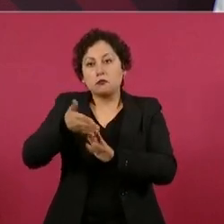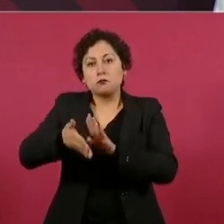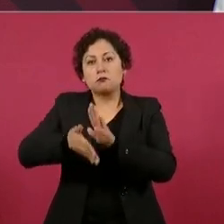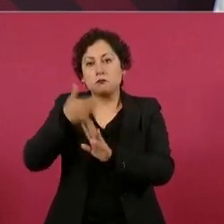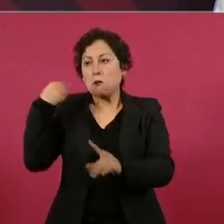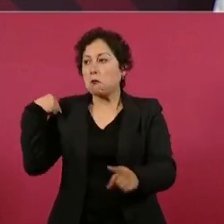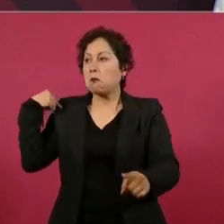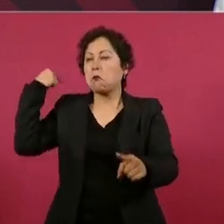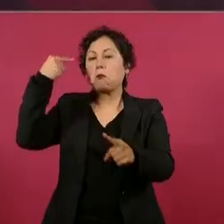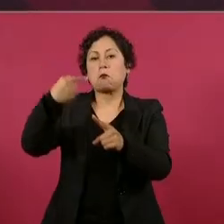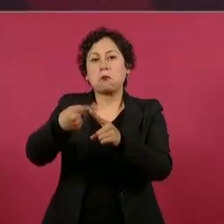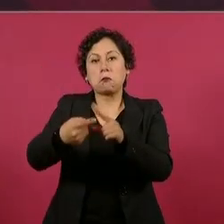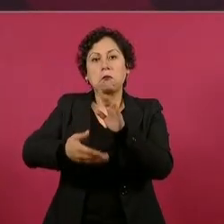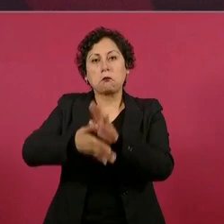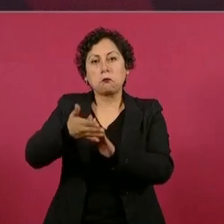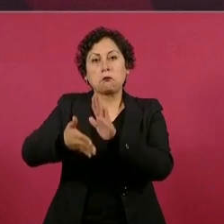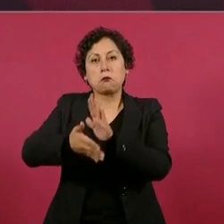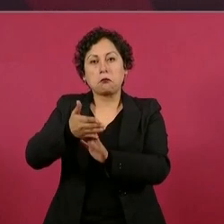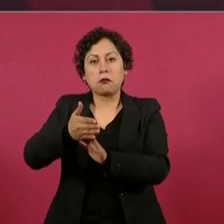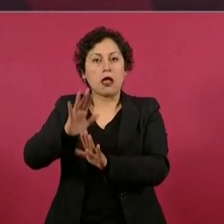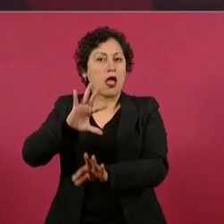hacen cuando mucho 3 horas,